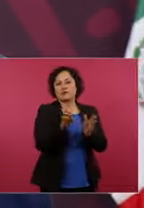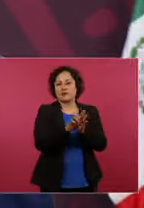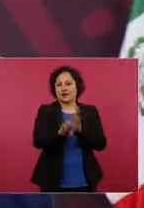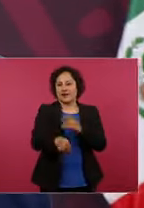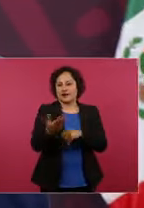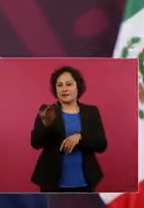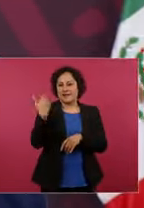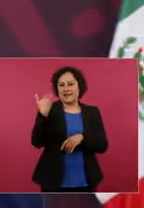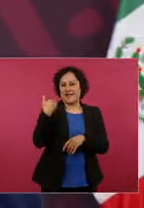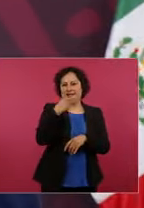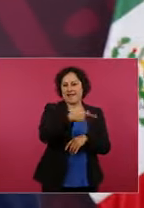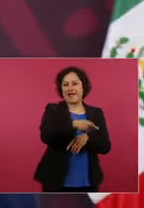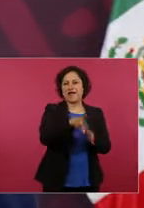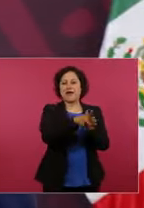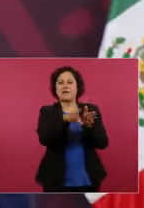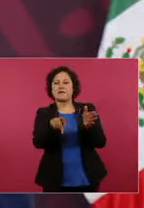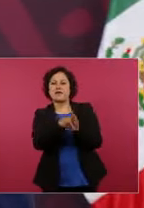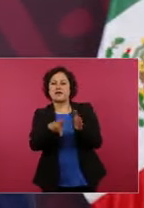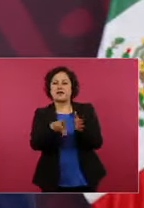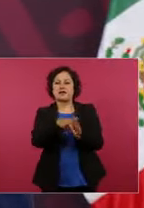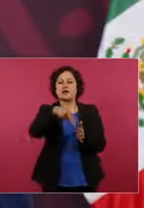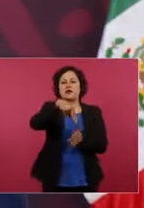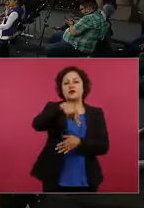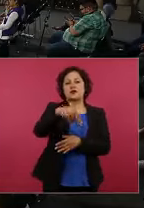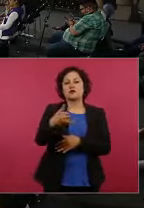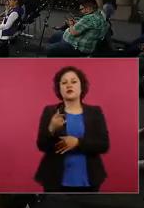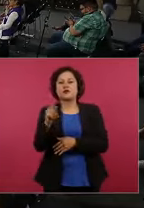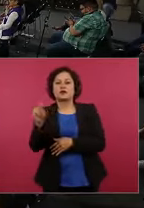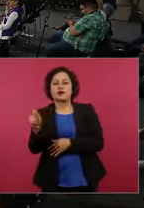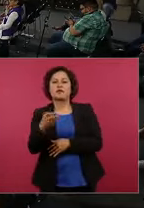Times, el Pulitzer, o